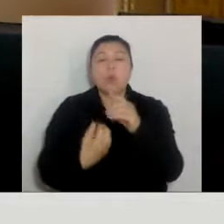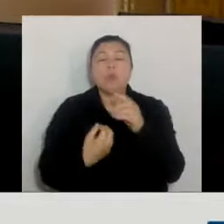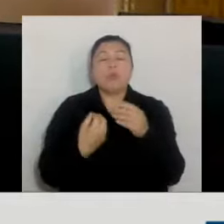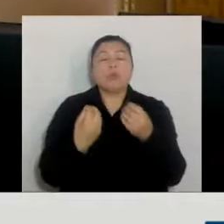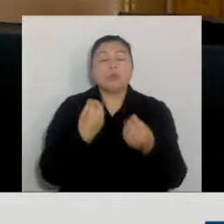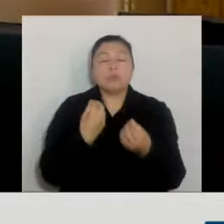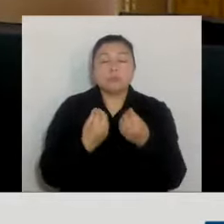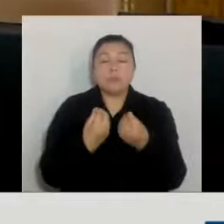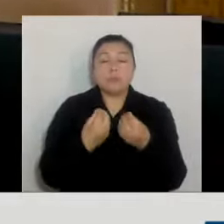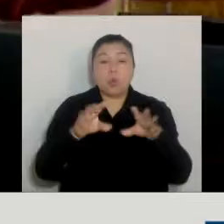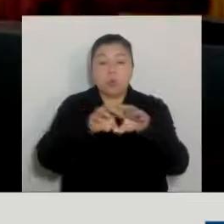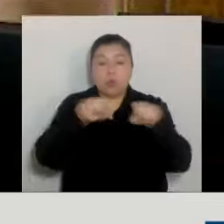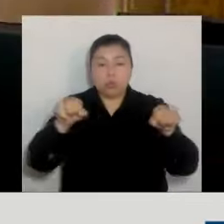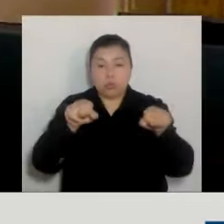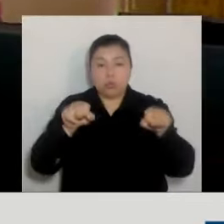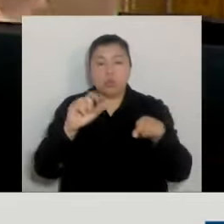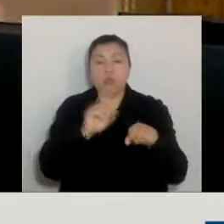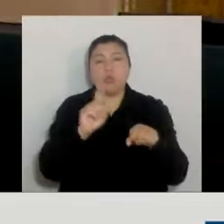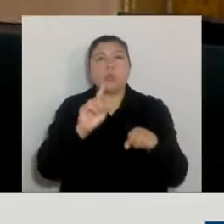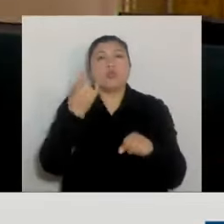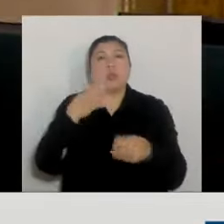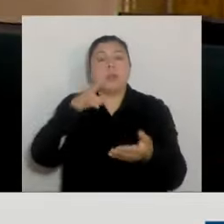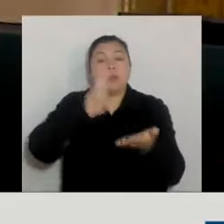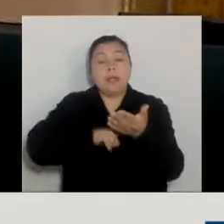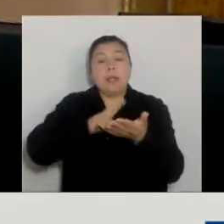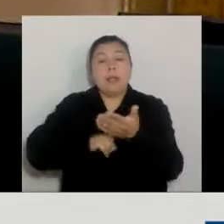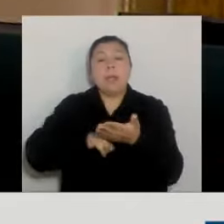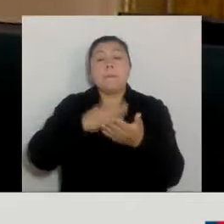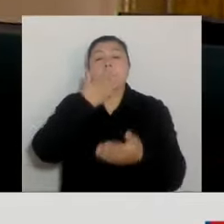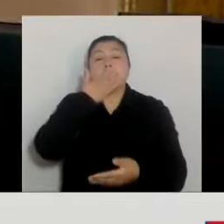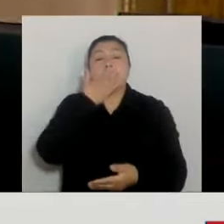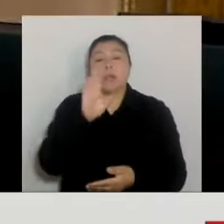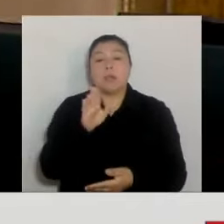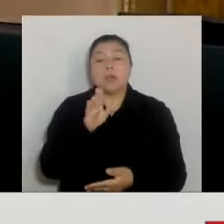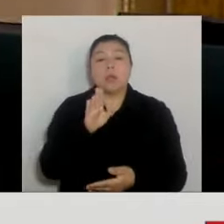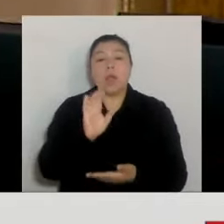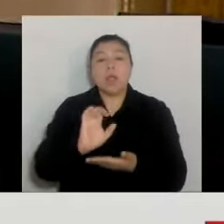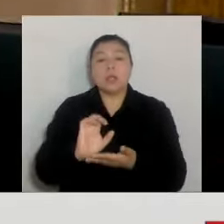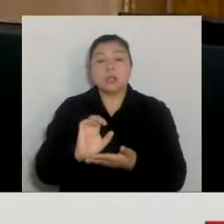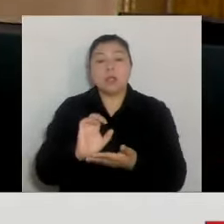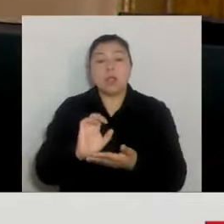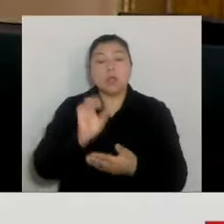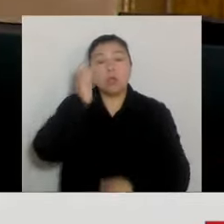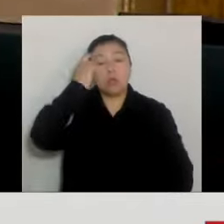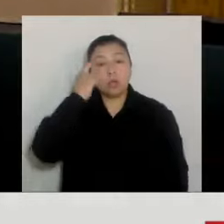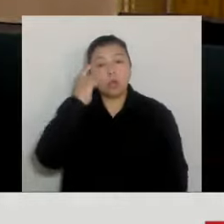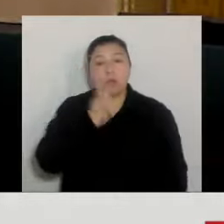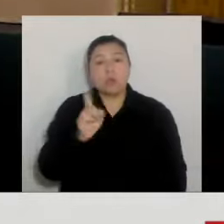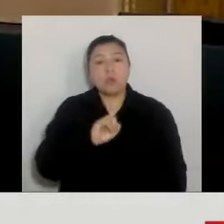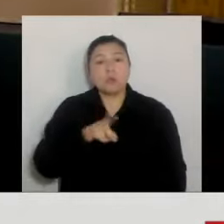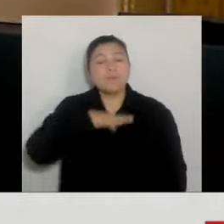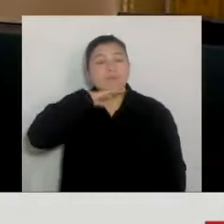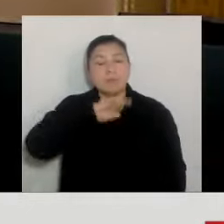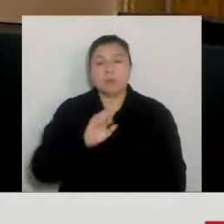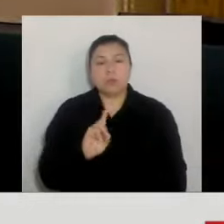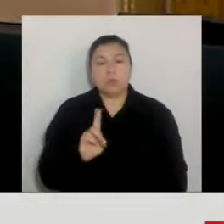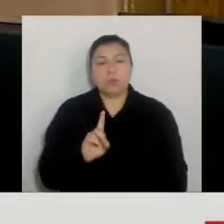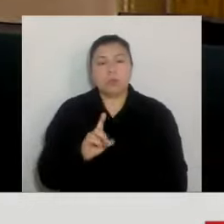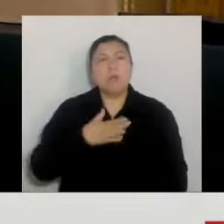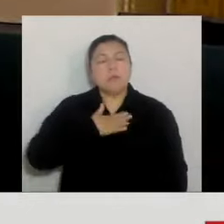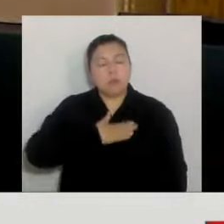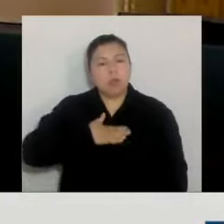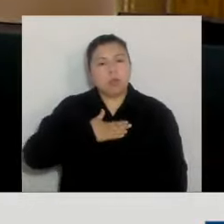pacto cierto no solo tributario sino para mejorar el estado creo que esto no es suficiente me habría gustado